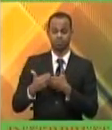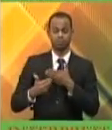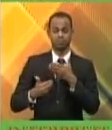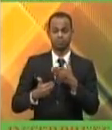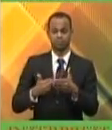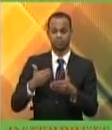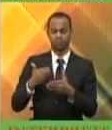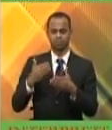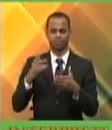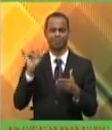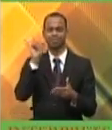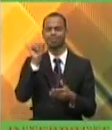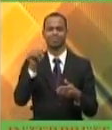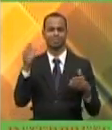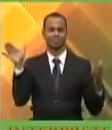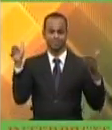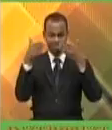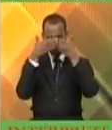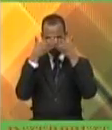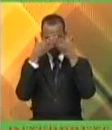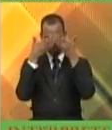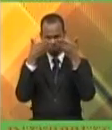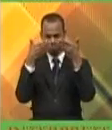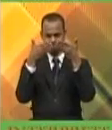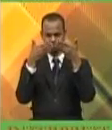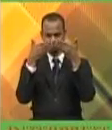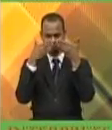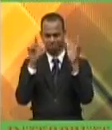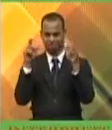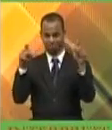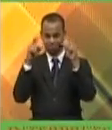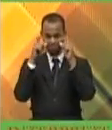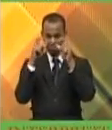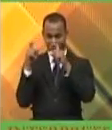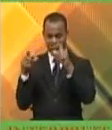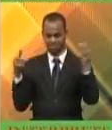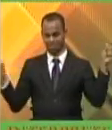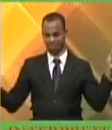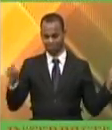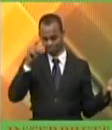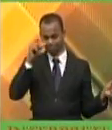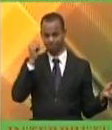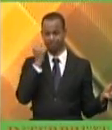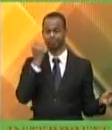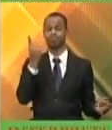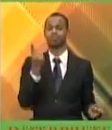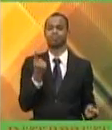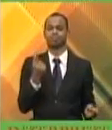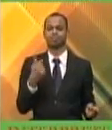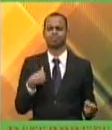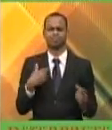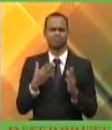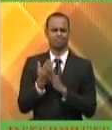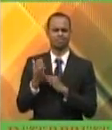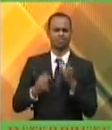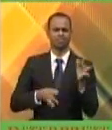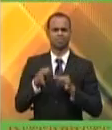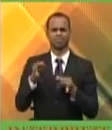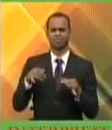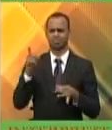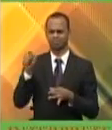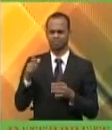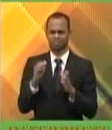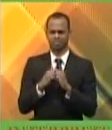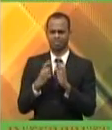como que me quitaron me quitaron una lente y me pusieron otro yo dije ojo cuando yo entré yo dije acceso a justicia porque la